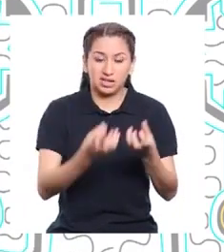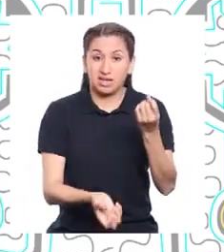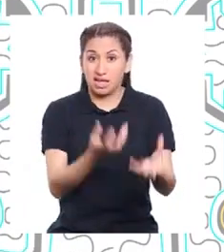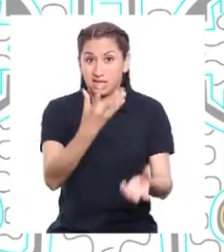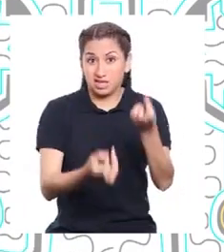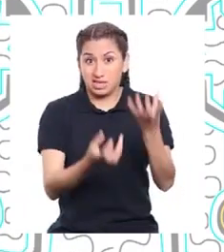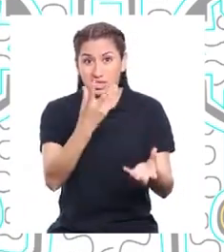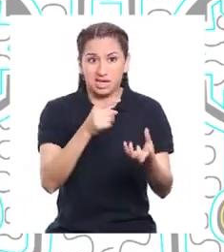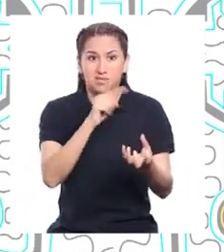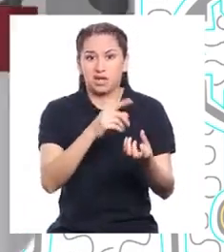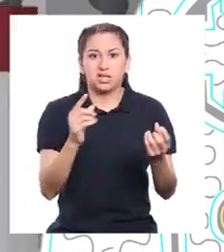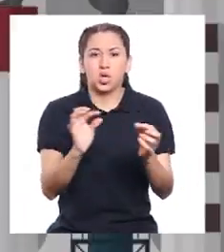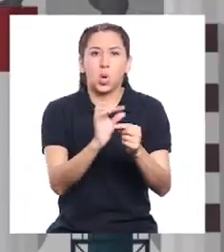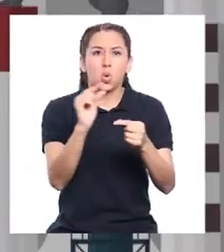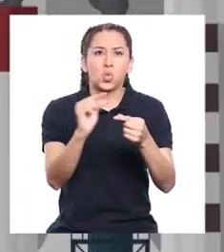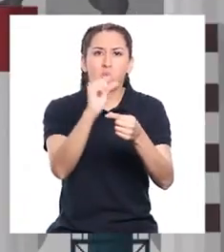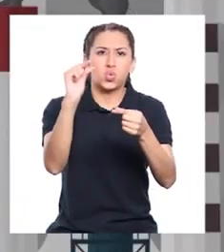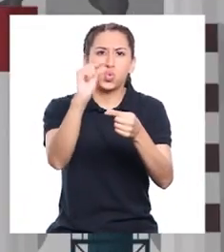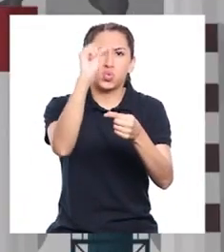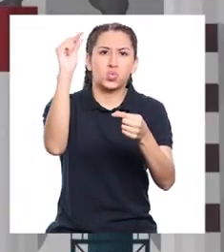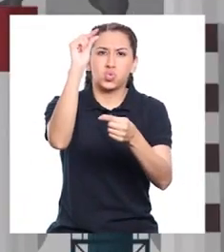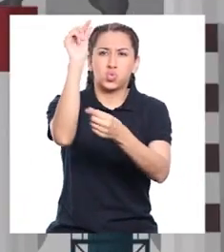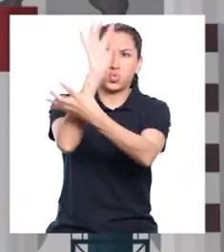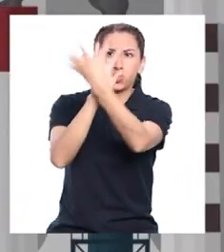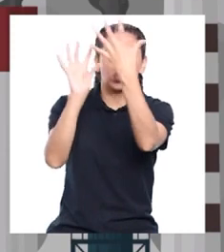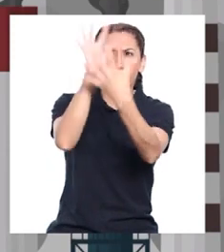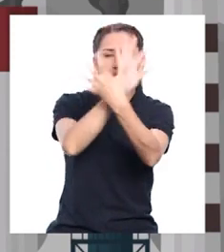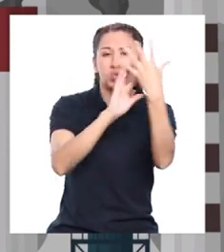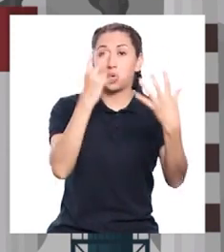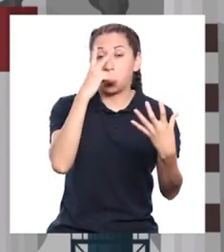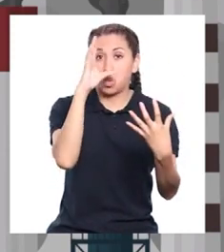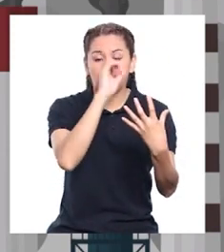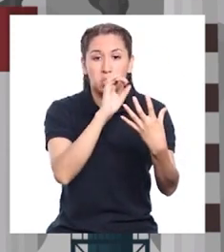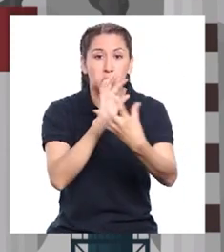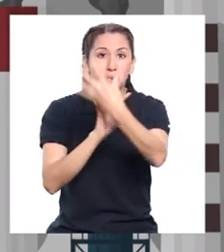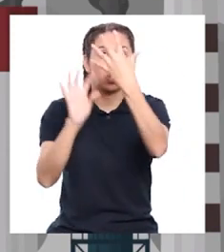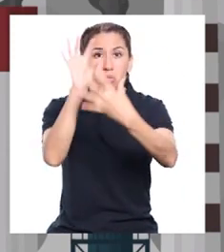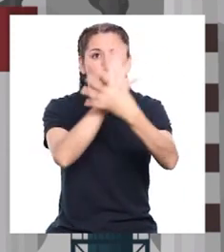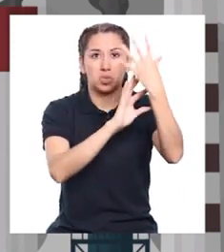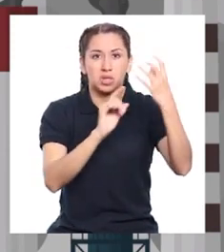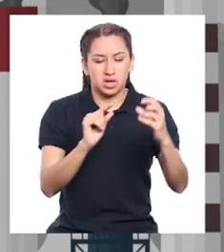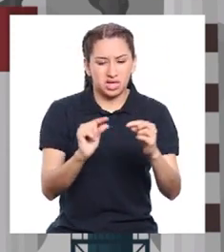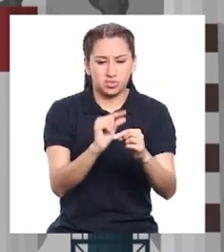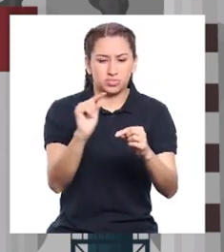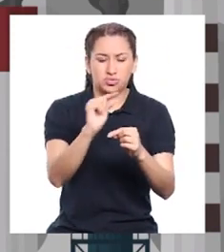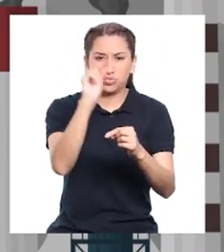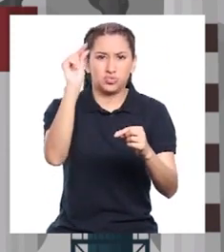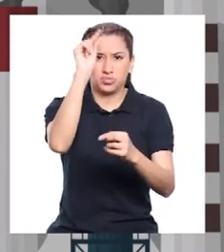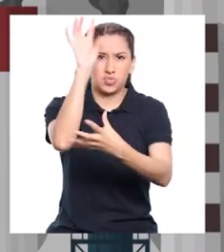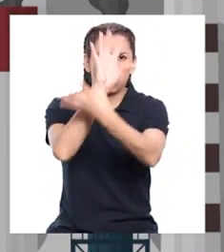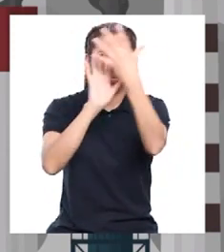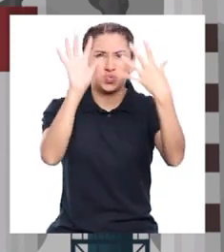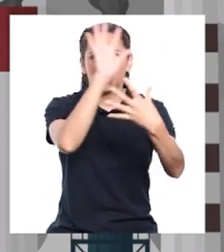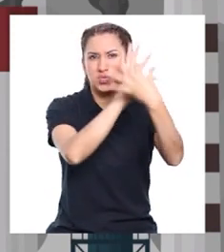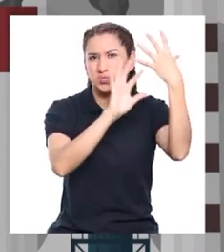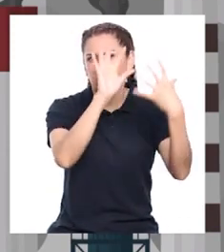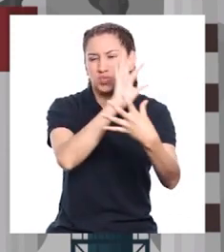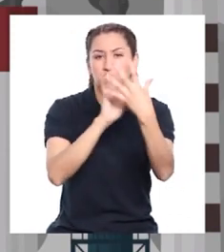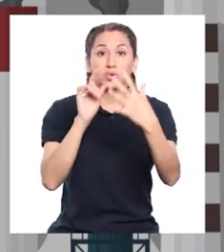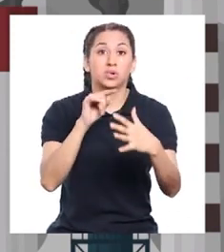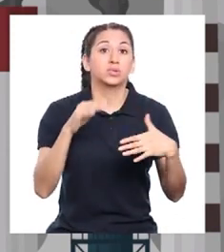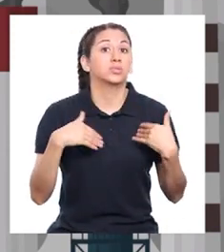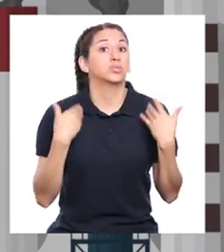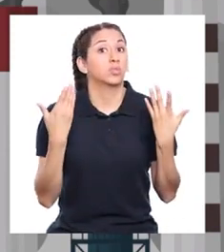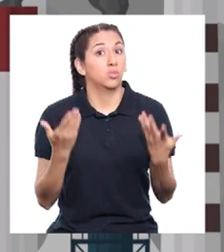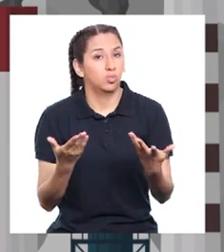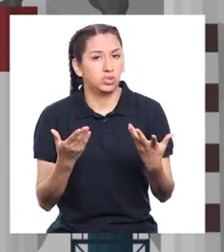producen dióxido de carbono, que es un gas inodoro e incoloro que se desprende de la combustión o quema de los combustibles fósiles,